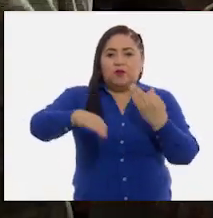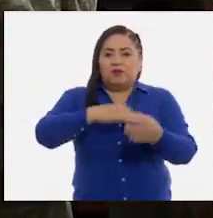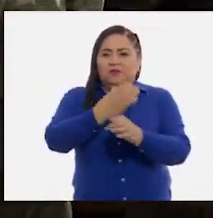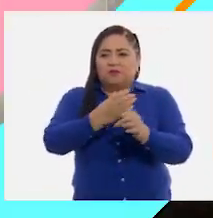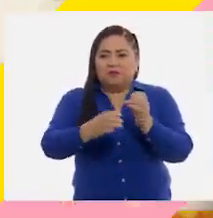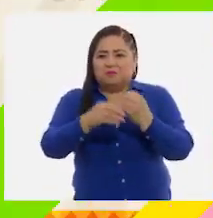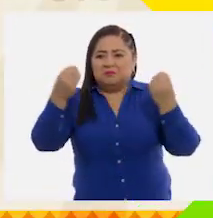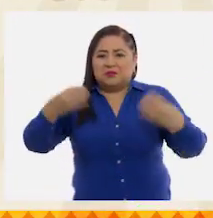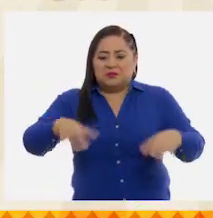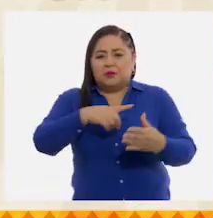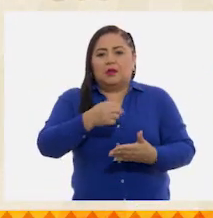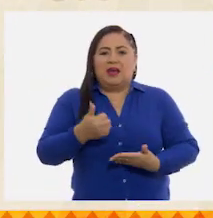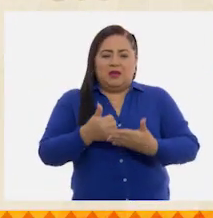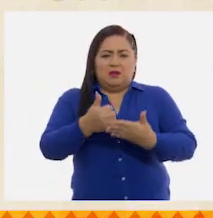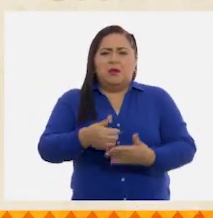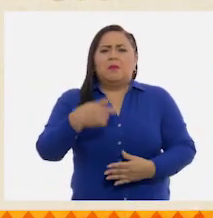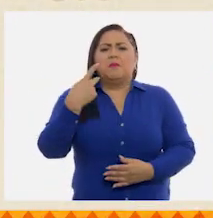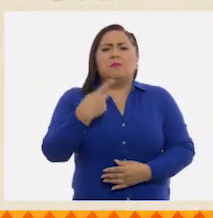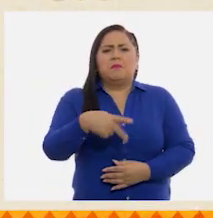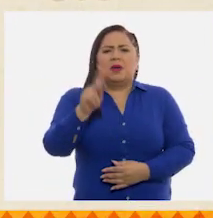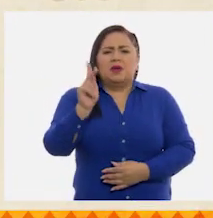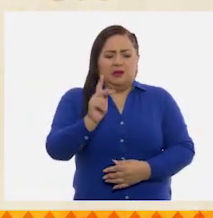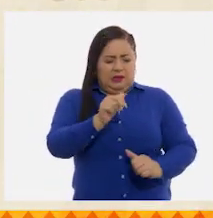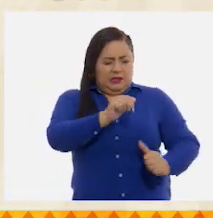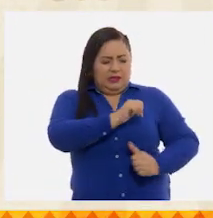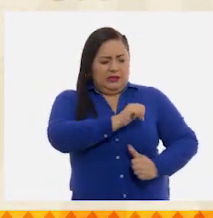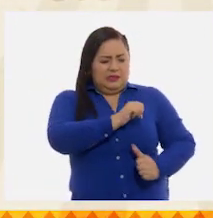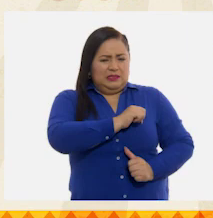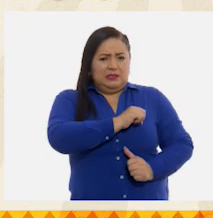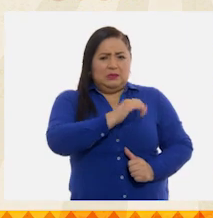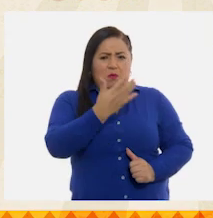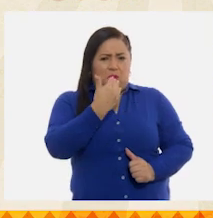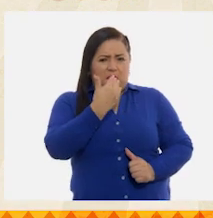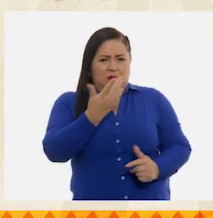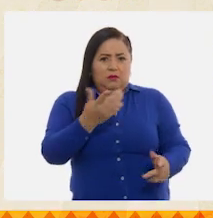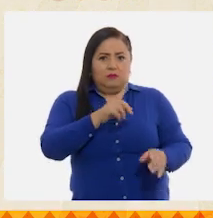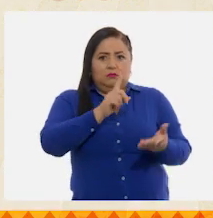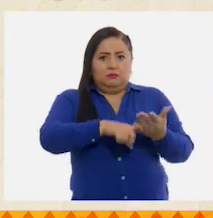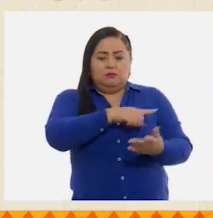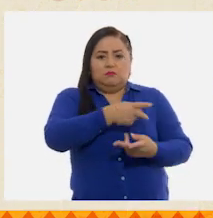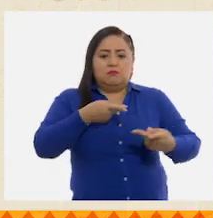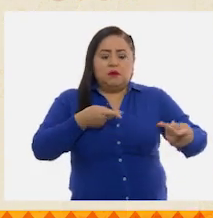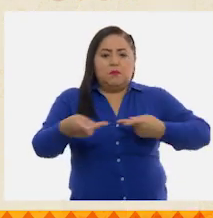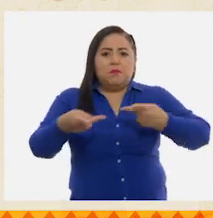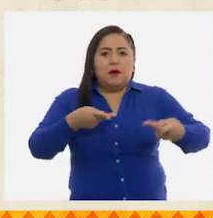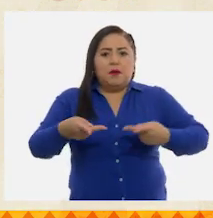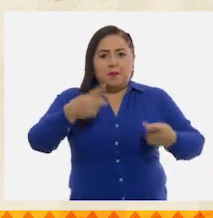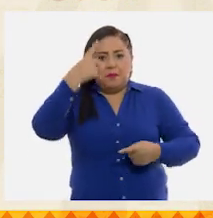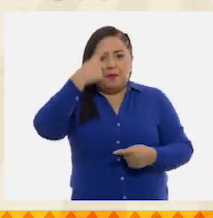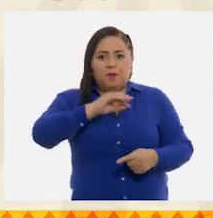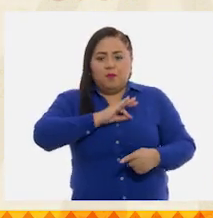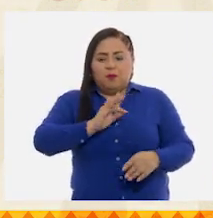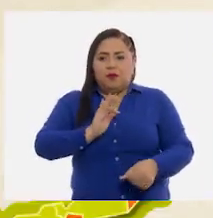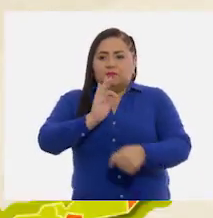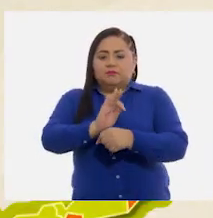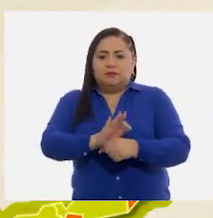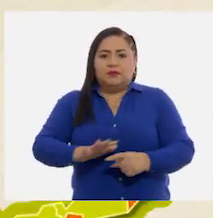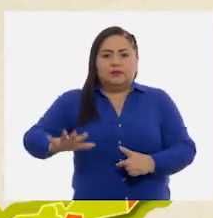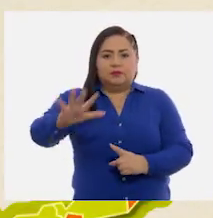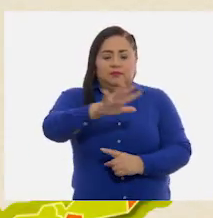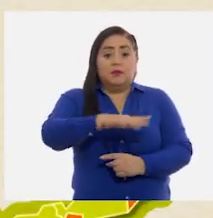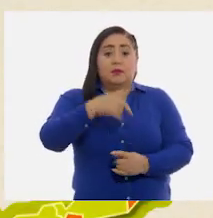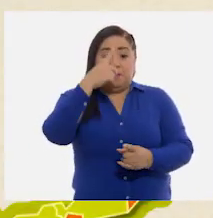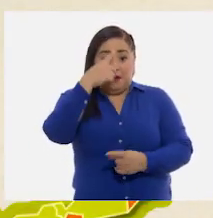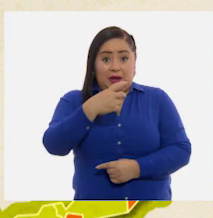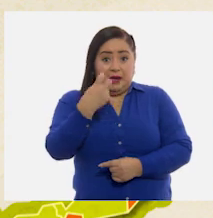afectadas. Pero, ¿qué sería de un ejército como el nuestro sin la preparación necesaria para servir a la patria? Para